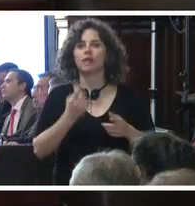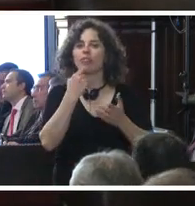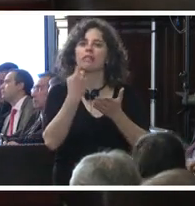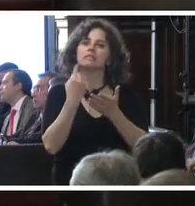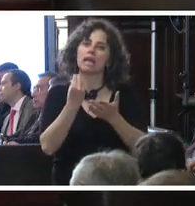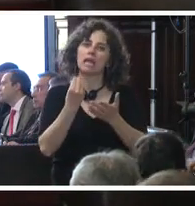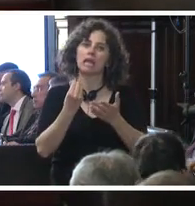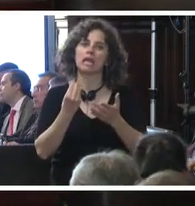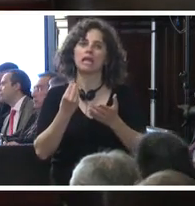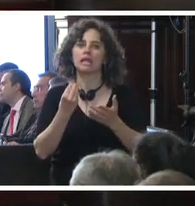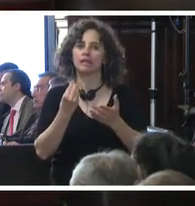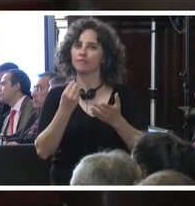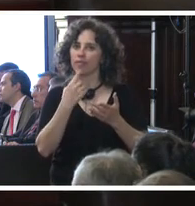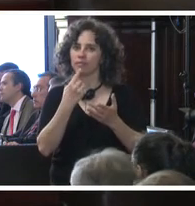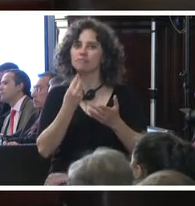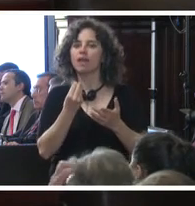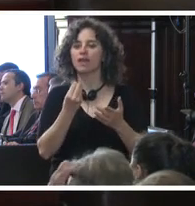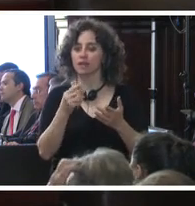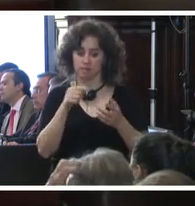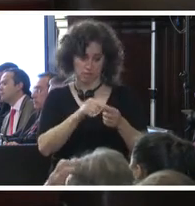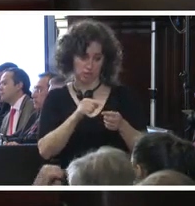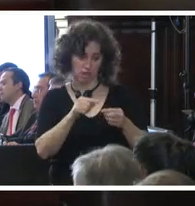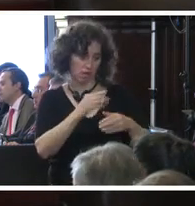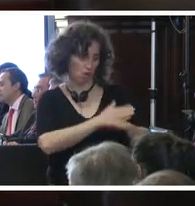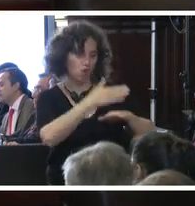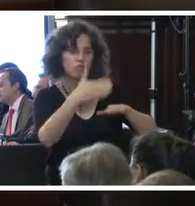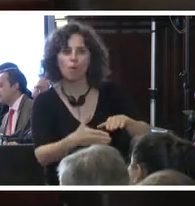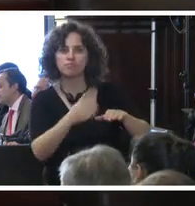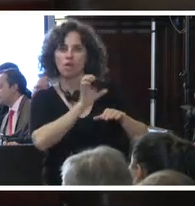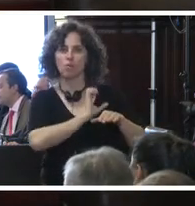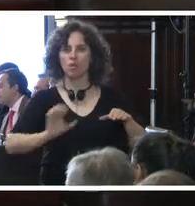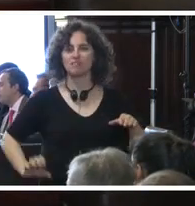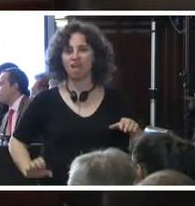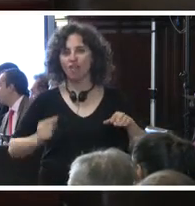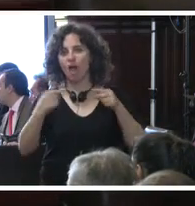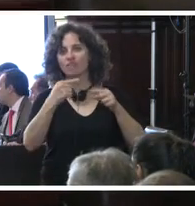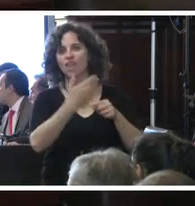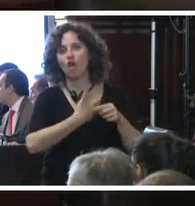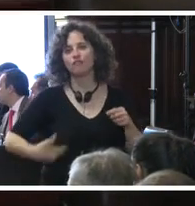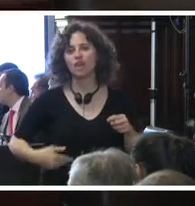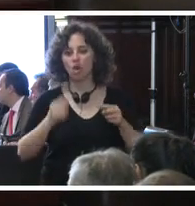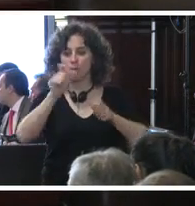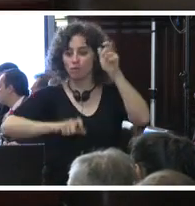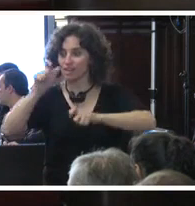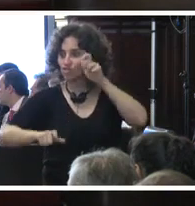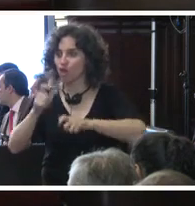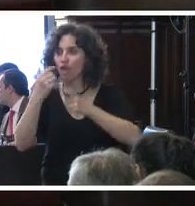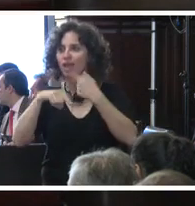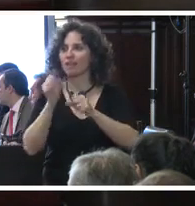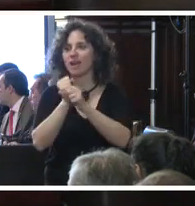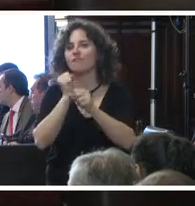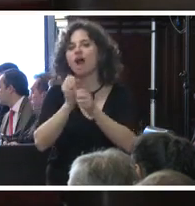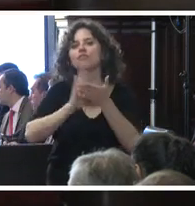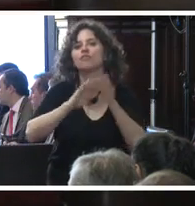Establecen que esto ha llevado a una especie de antiestado o antigobierno que tiene como resultado una población que opera sobre un